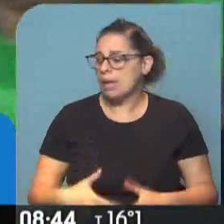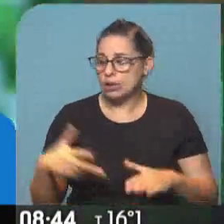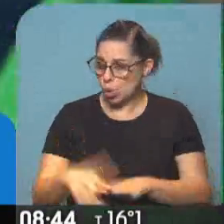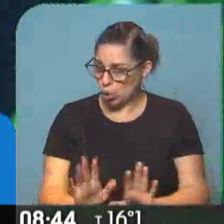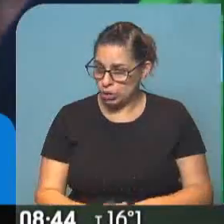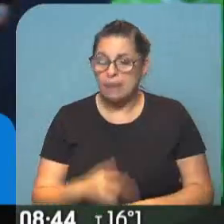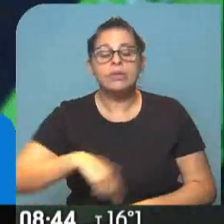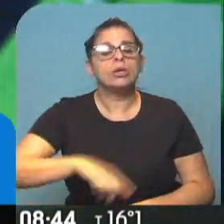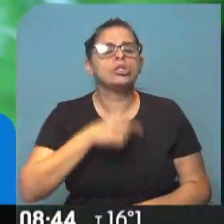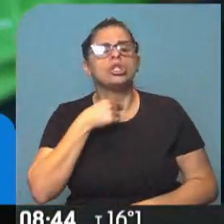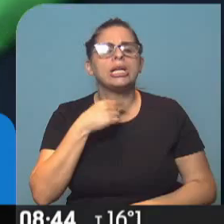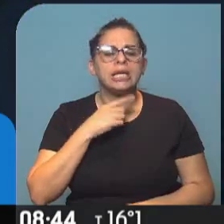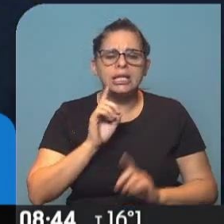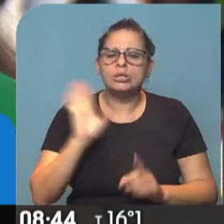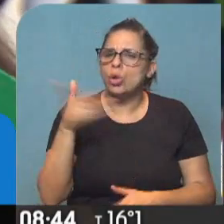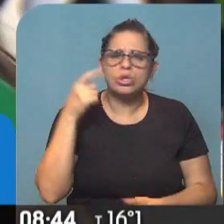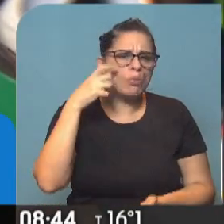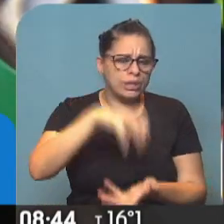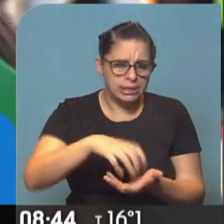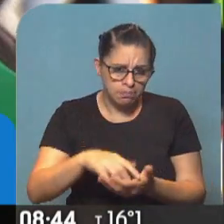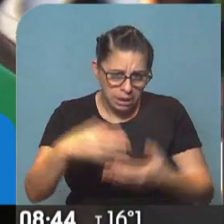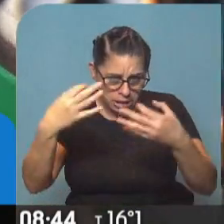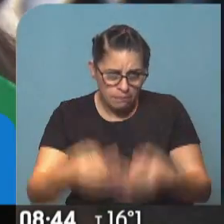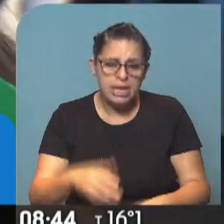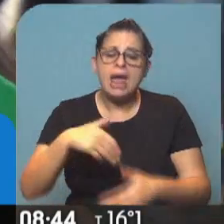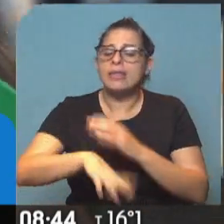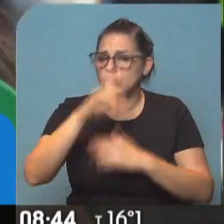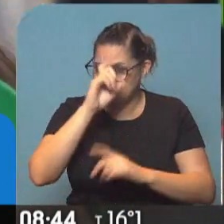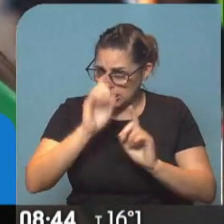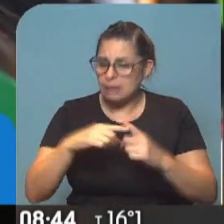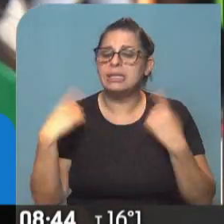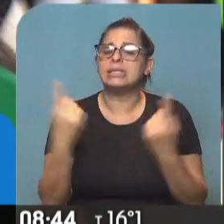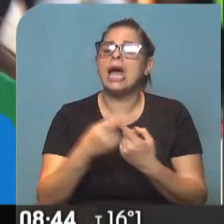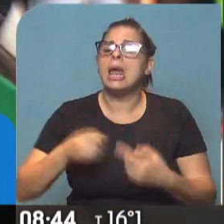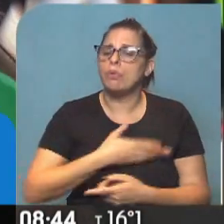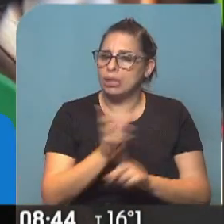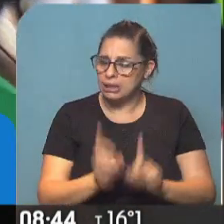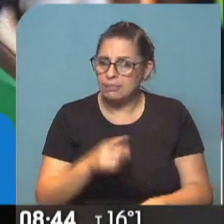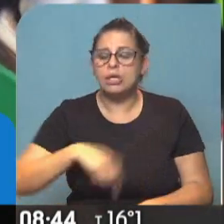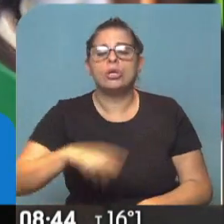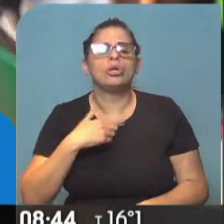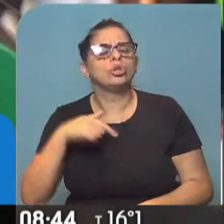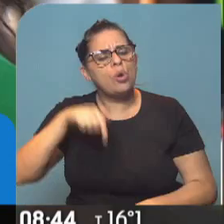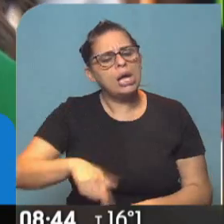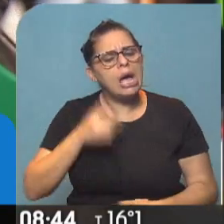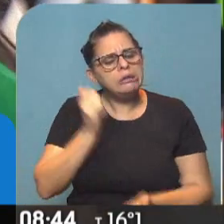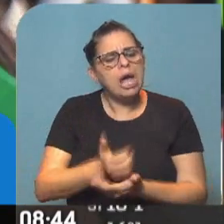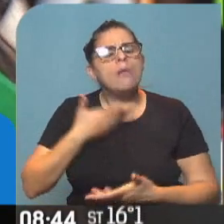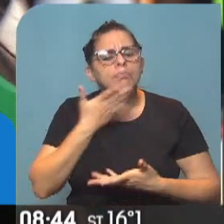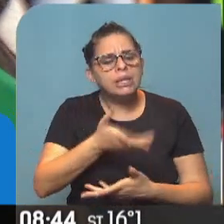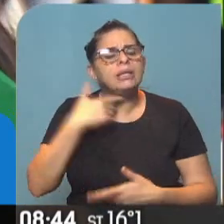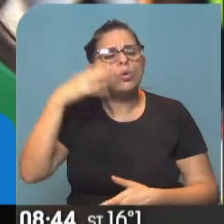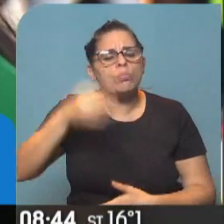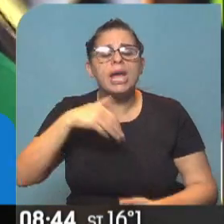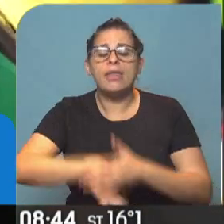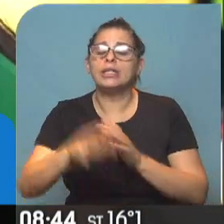Bueno, eso nosotras queremos que lo hagan en los municipios, en donde corresponden, en los hospitales y en las salitas públicas. También estamos acá exigiendo que se cumplan las